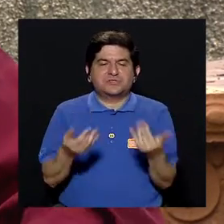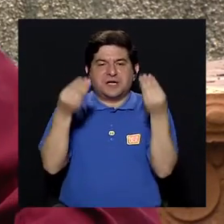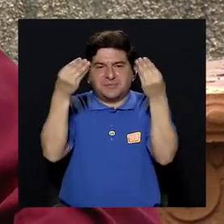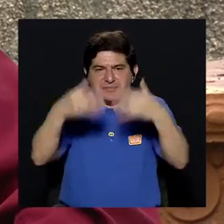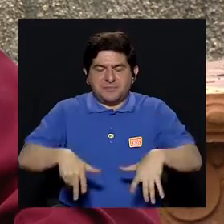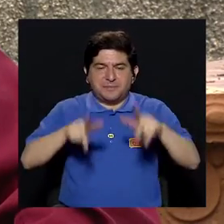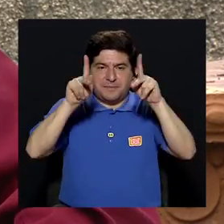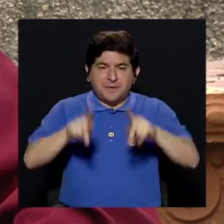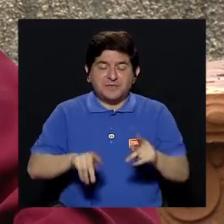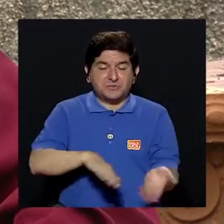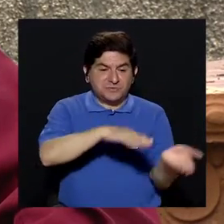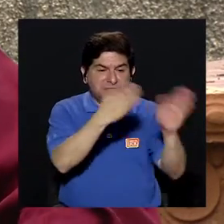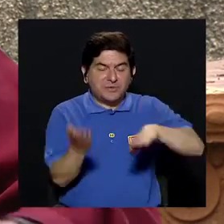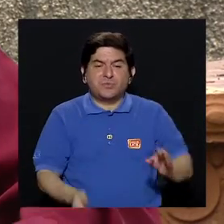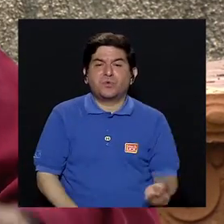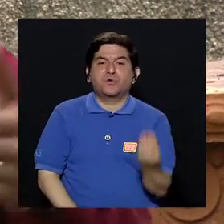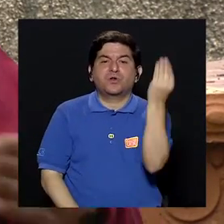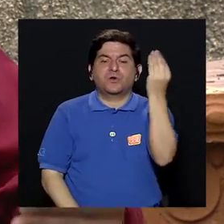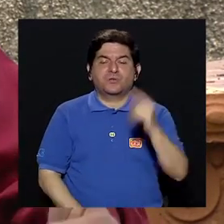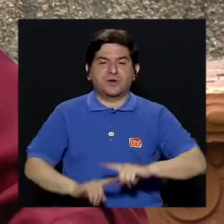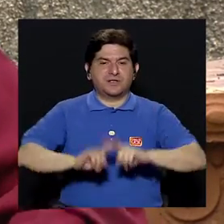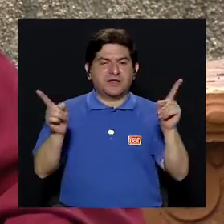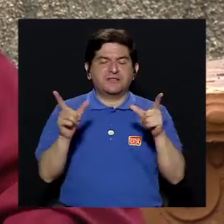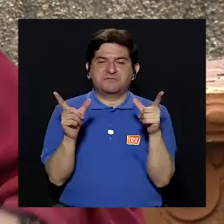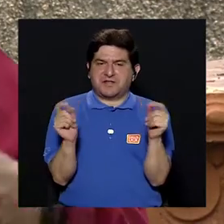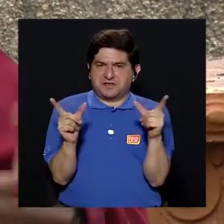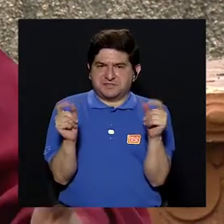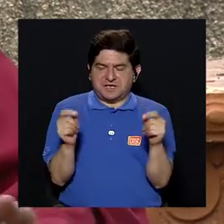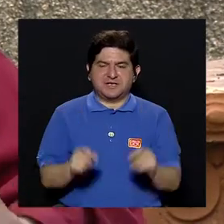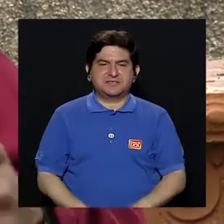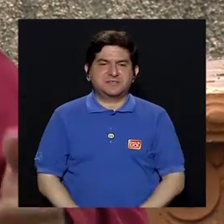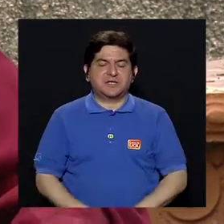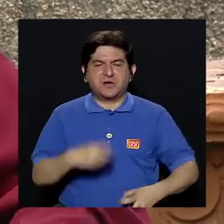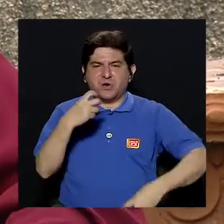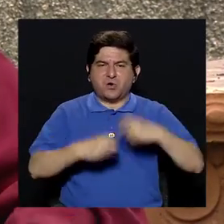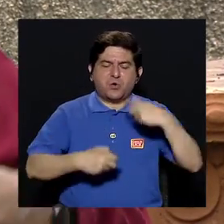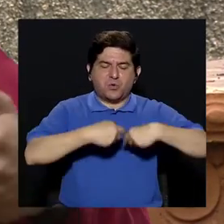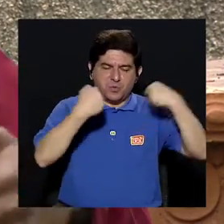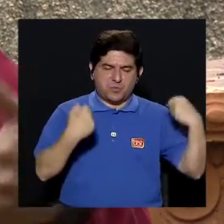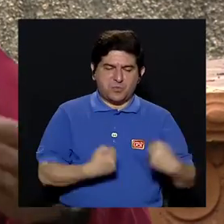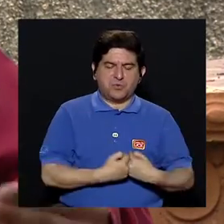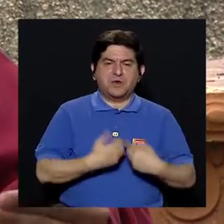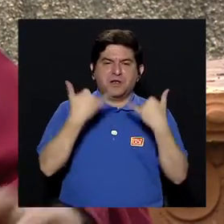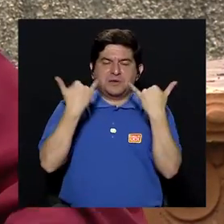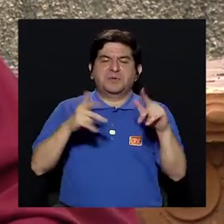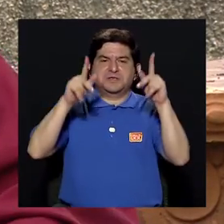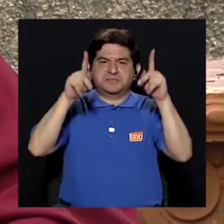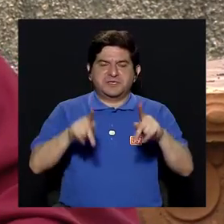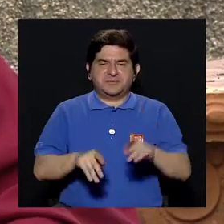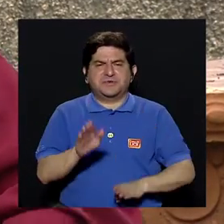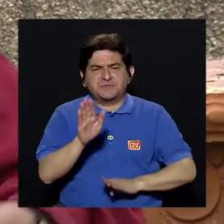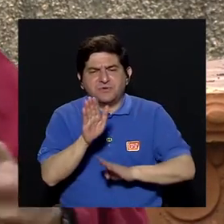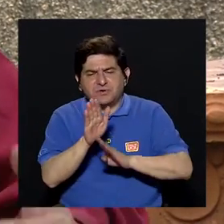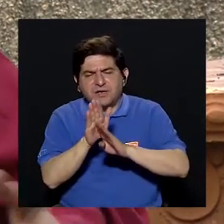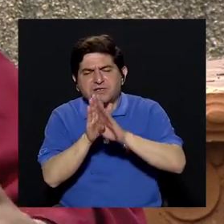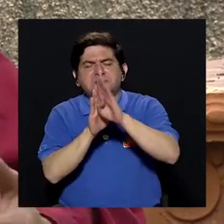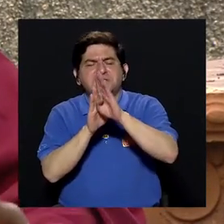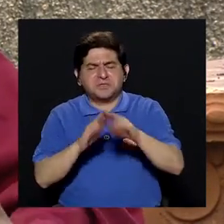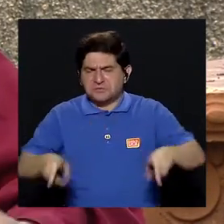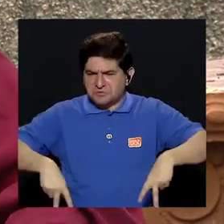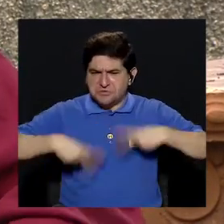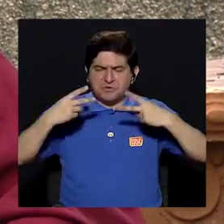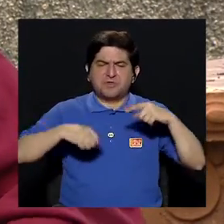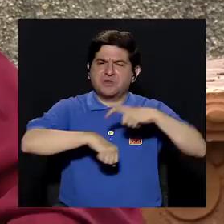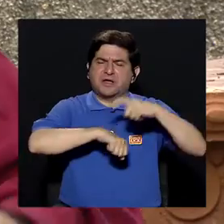porque las personas mueren jóvenes en los choques, a diferencia de los cánceres o males cardíacos, donde las personas ya han desarrollado gran parte de su